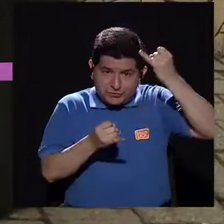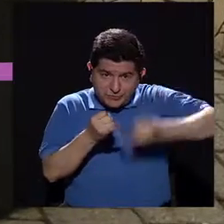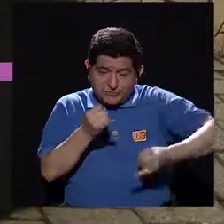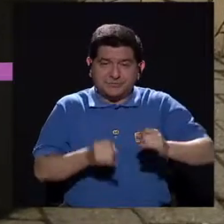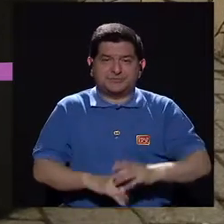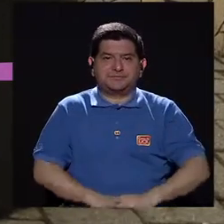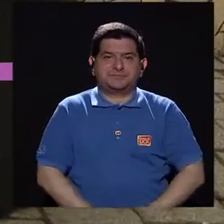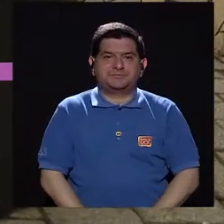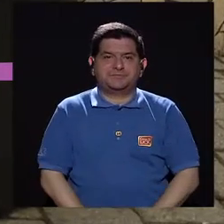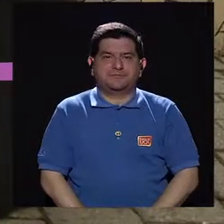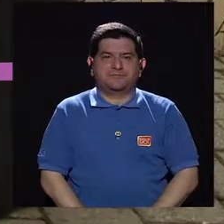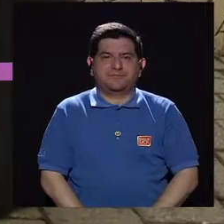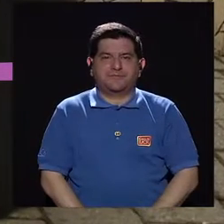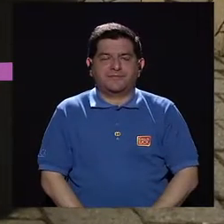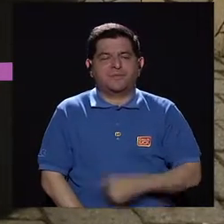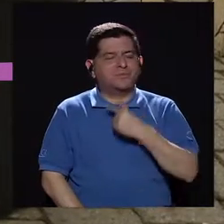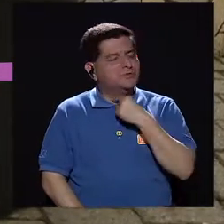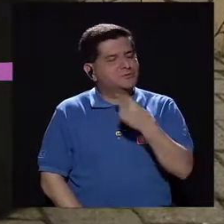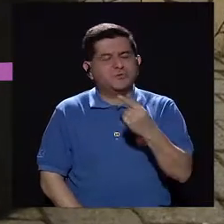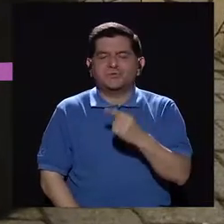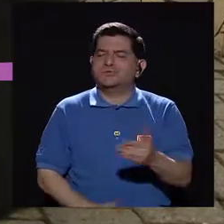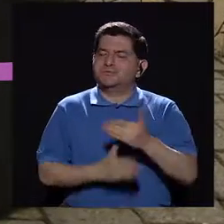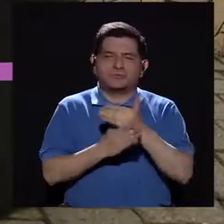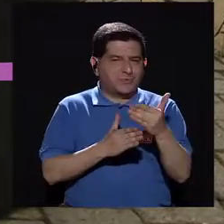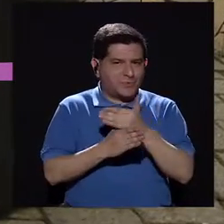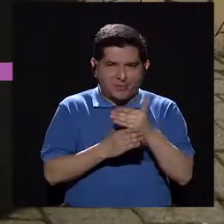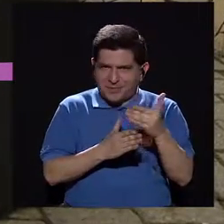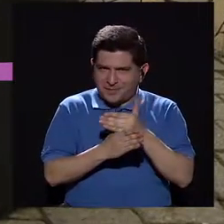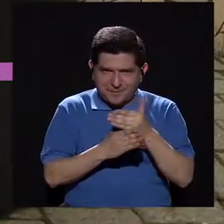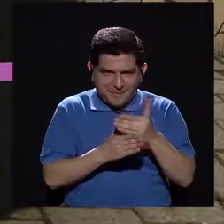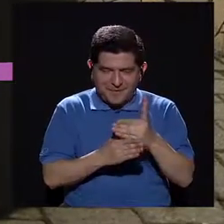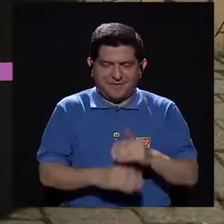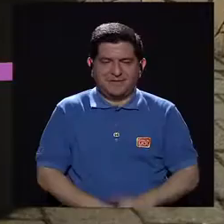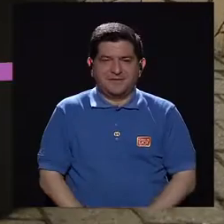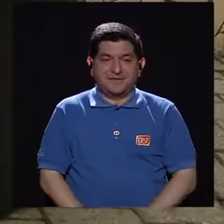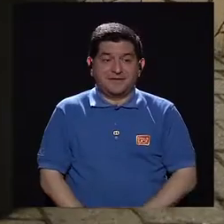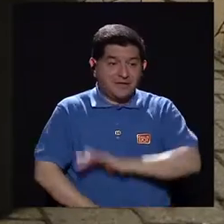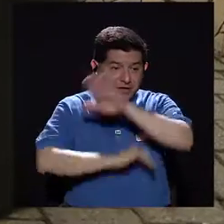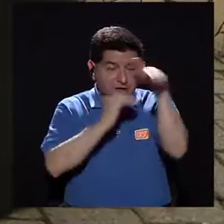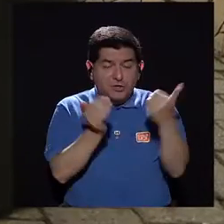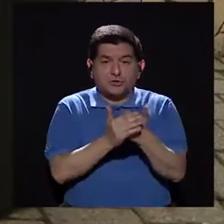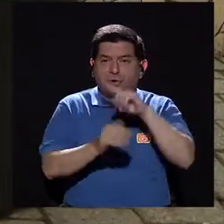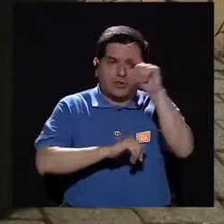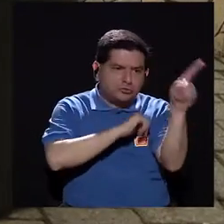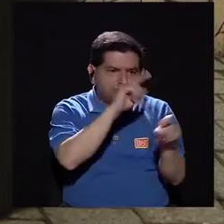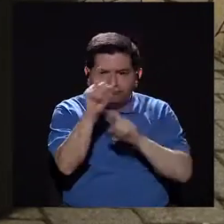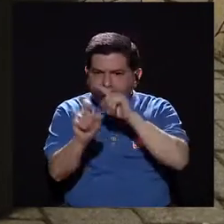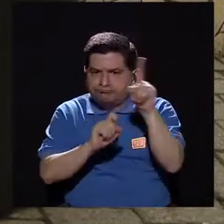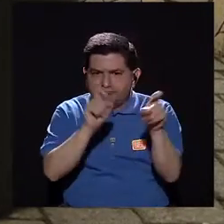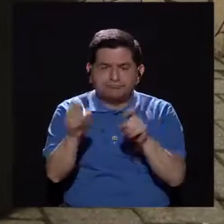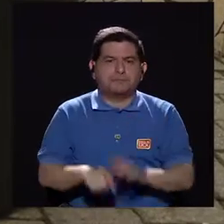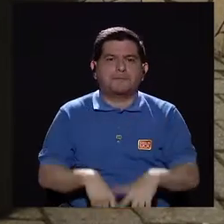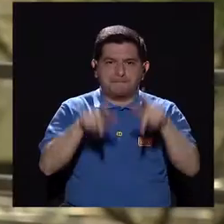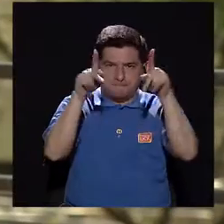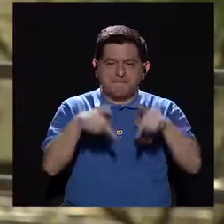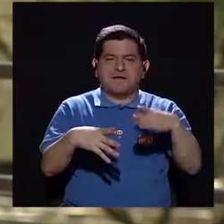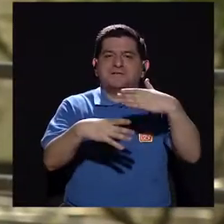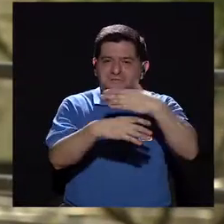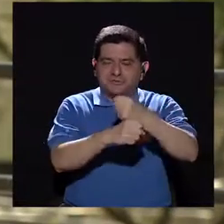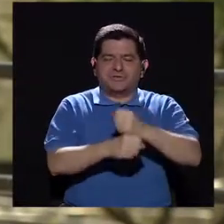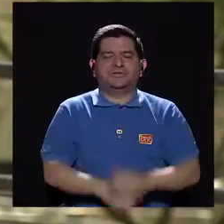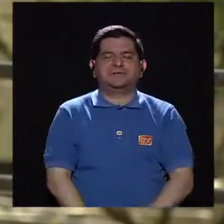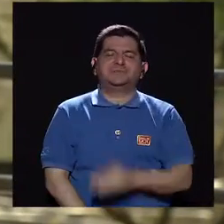pues finalizando. Ha sido pues un placer haber compartido Pues todas estas preguntas que